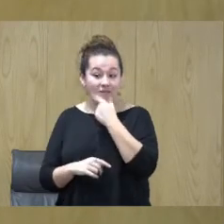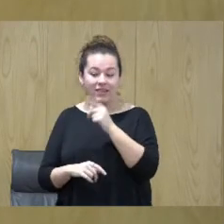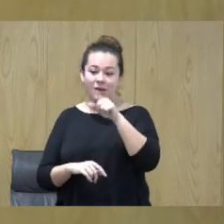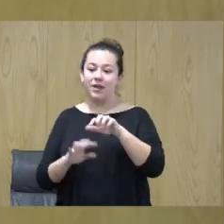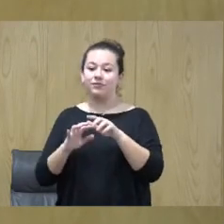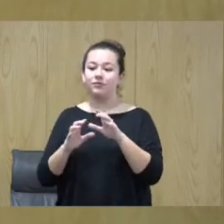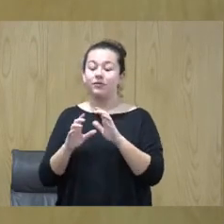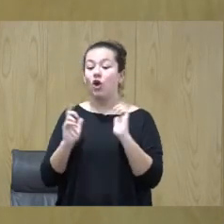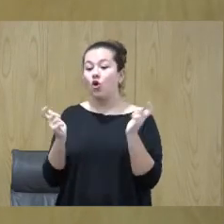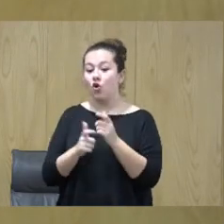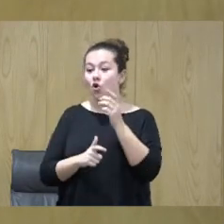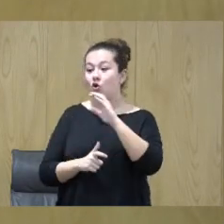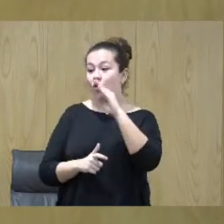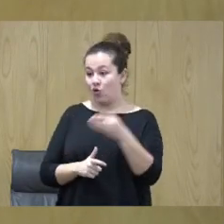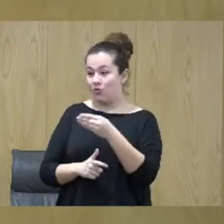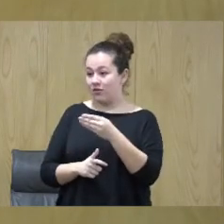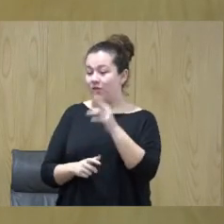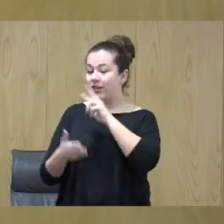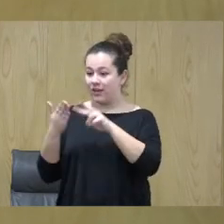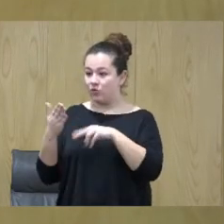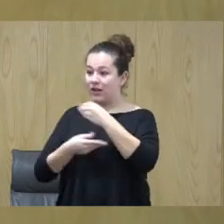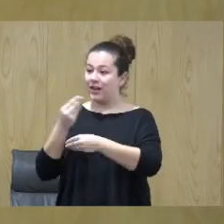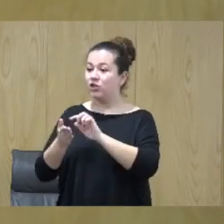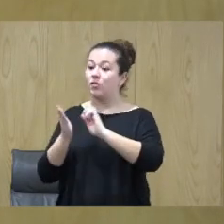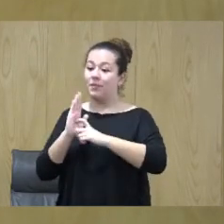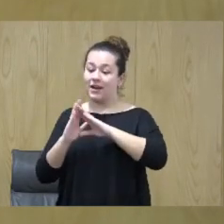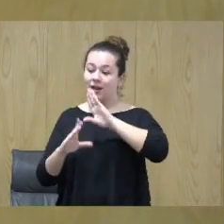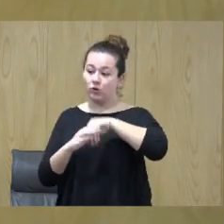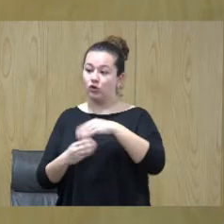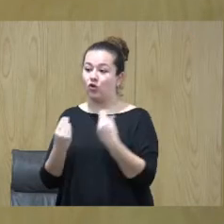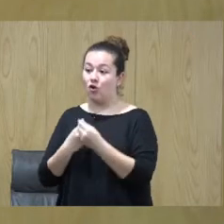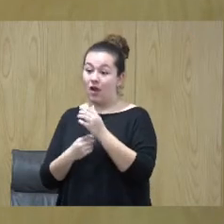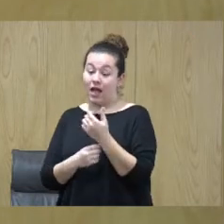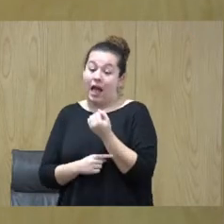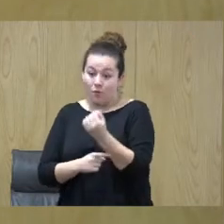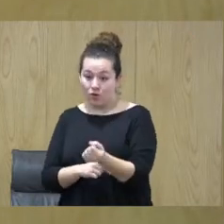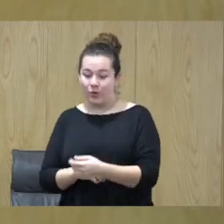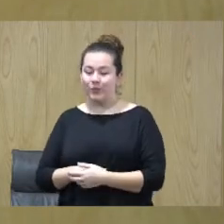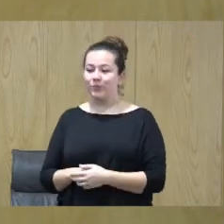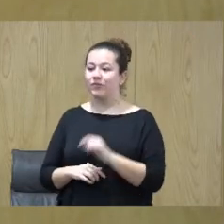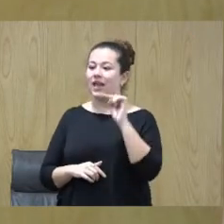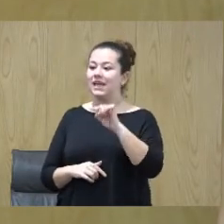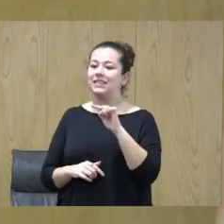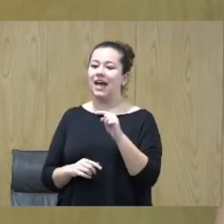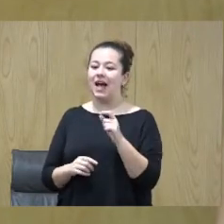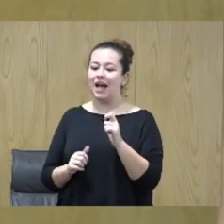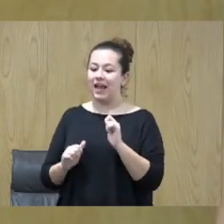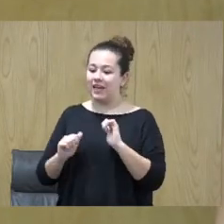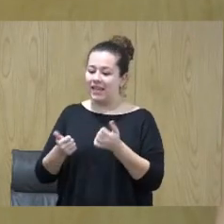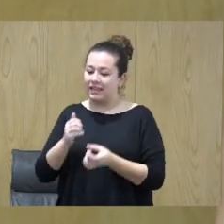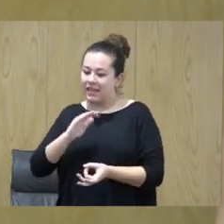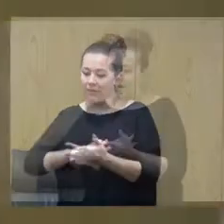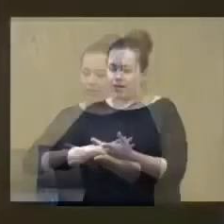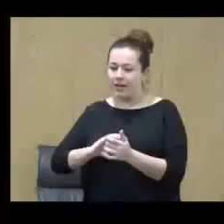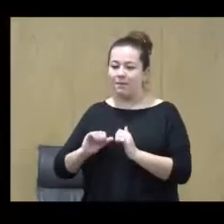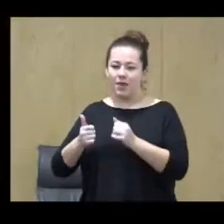Lectura que ha elaborado Plena Inclusión con nuestro apoyo. Esta iniciativa parte de